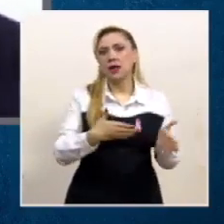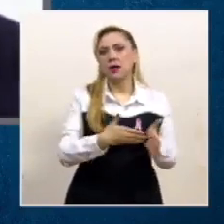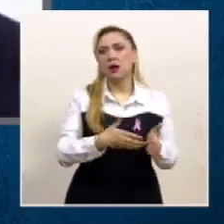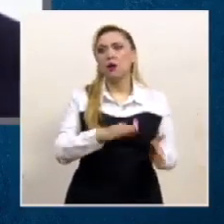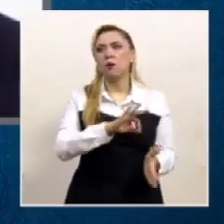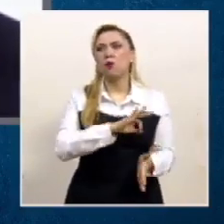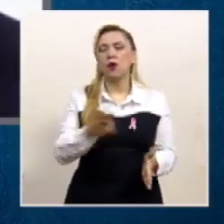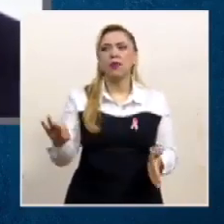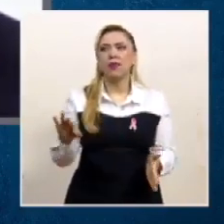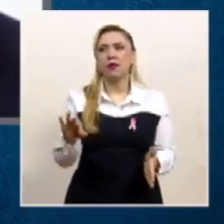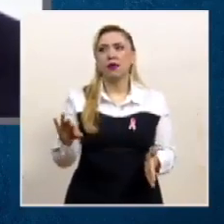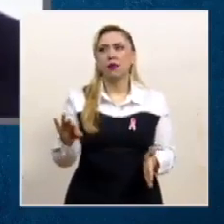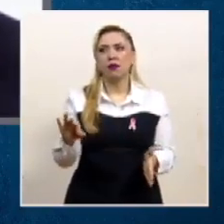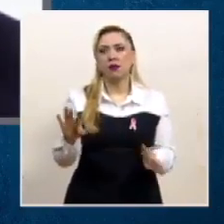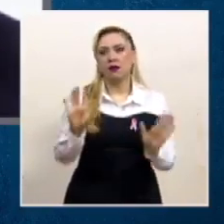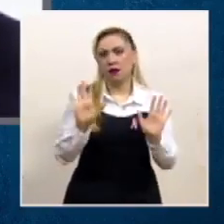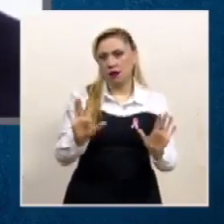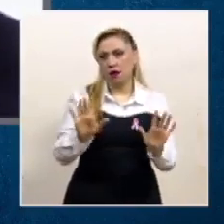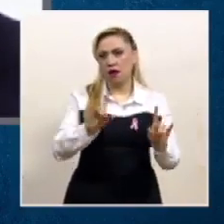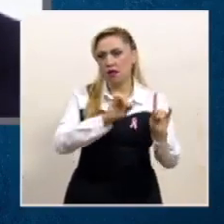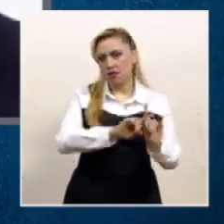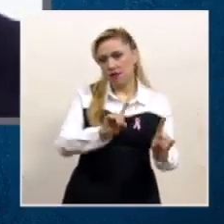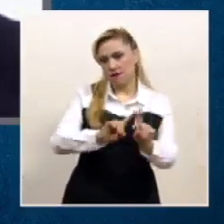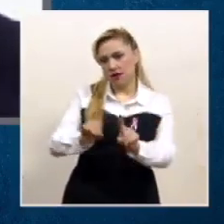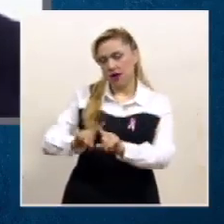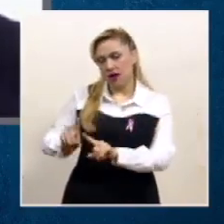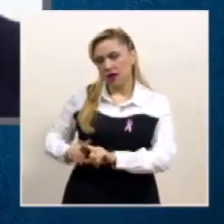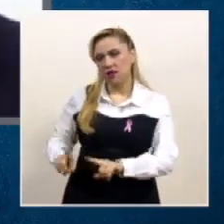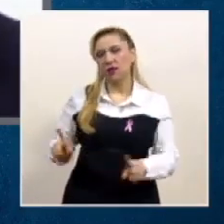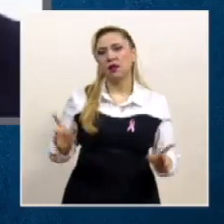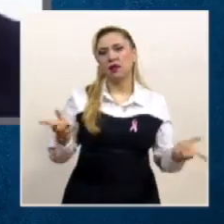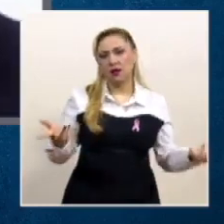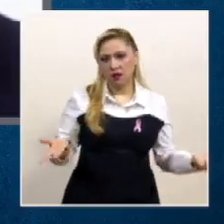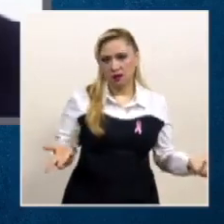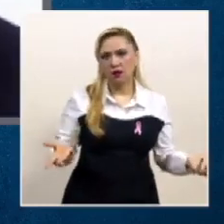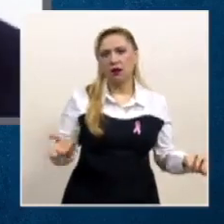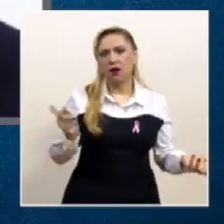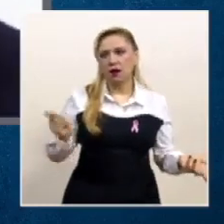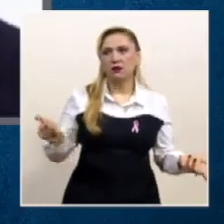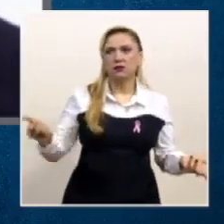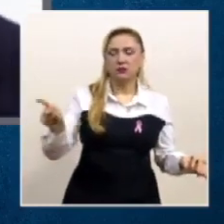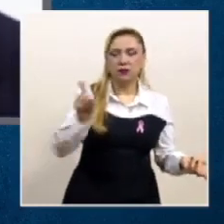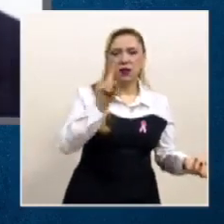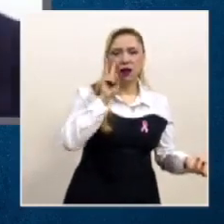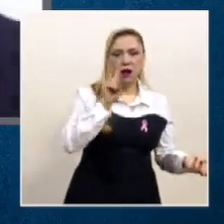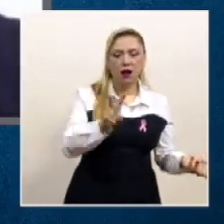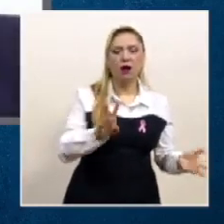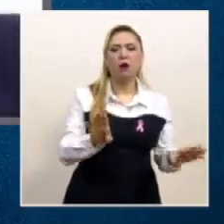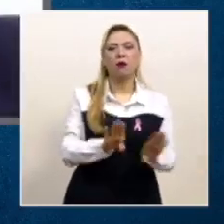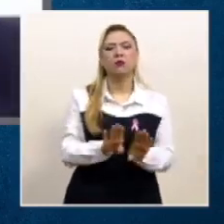ser abordadas desde maneras distintas, digamos, concebidas de maneras distintas, Aaron. Y ahí se habla